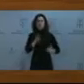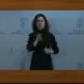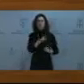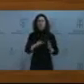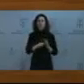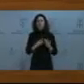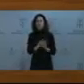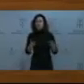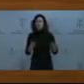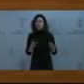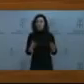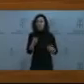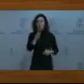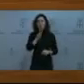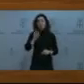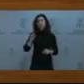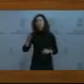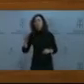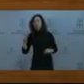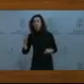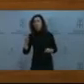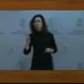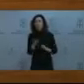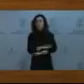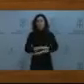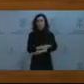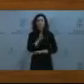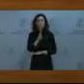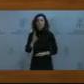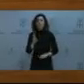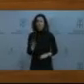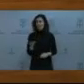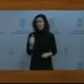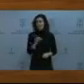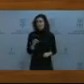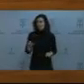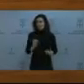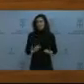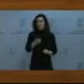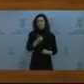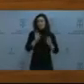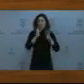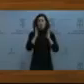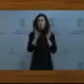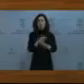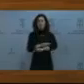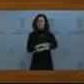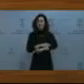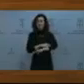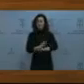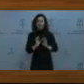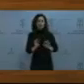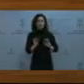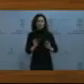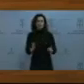aprobó hace hoy una semana en el Consejo de Ministros y que, sin duda, no deja de recabar multitud de críticas para mayor